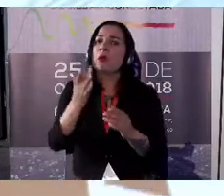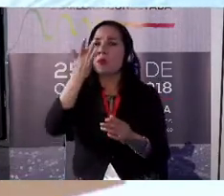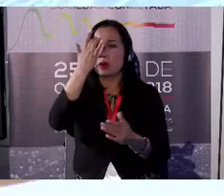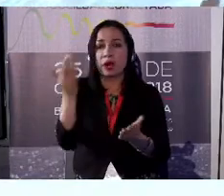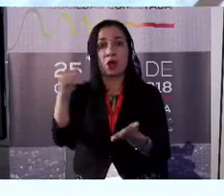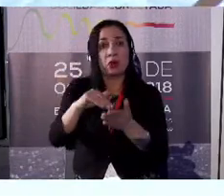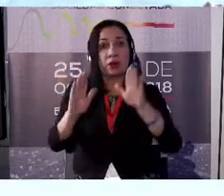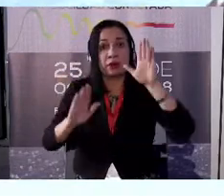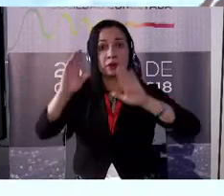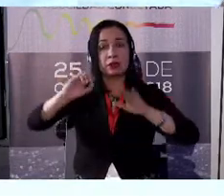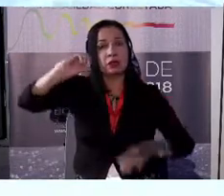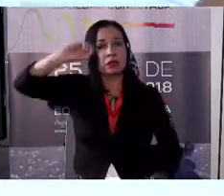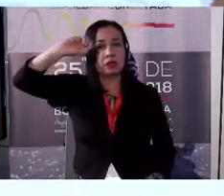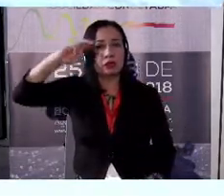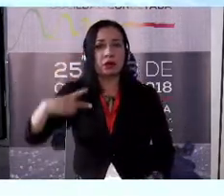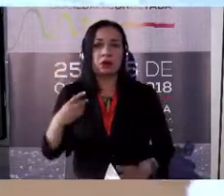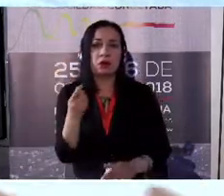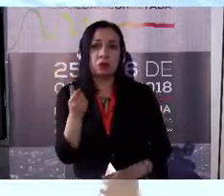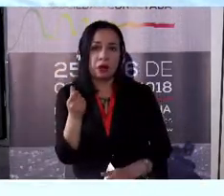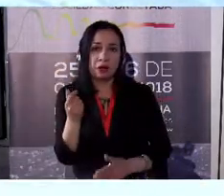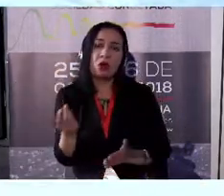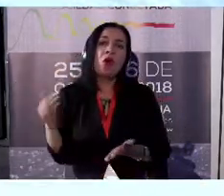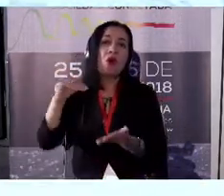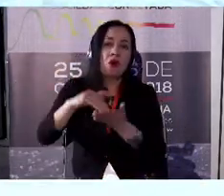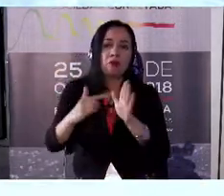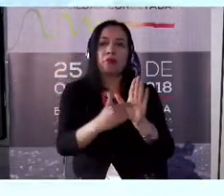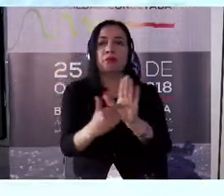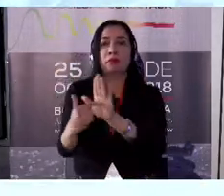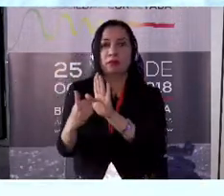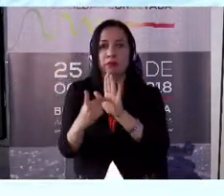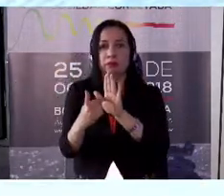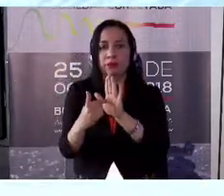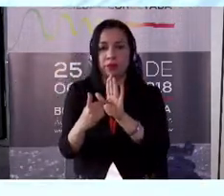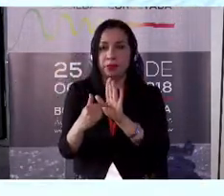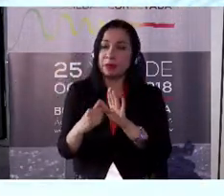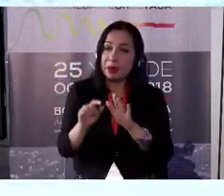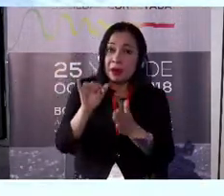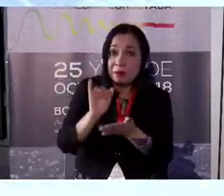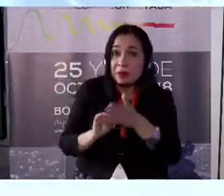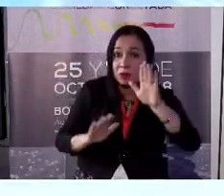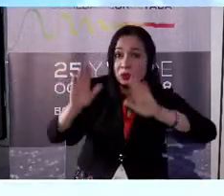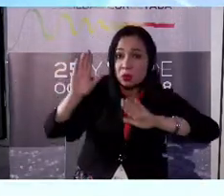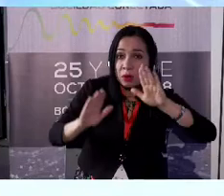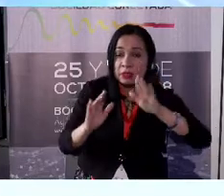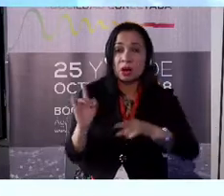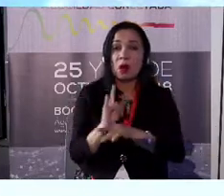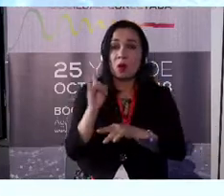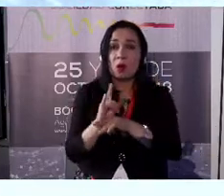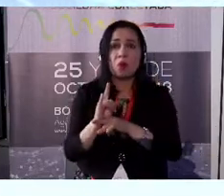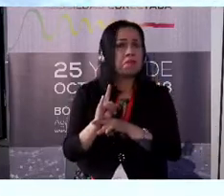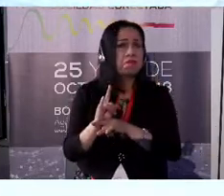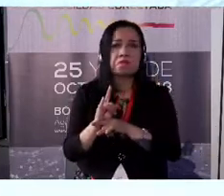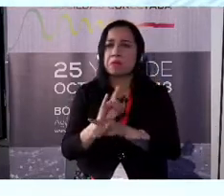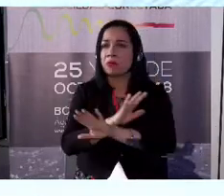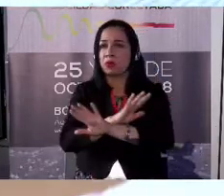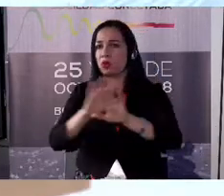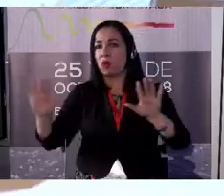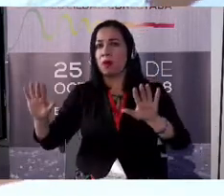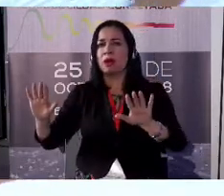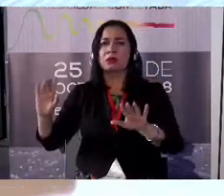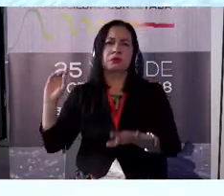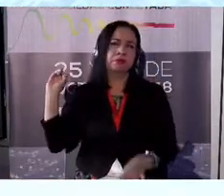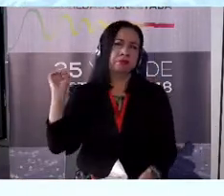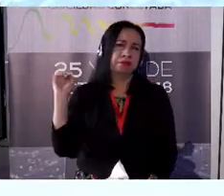resurgir. A propósito, esta subasta no se volvió a utilizar por mucho tiempo. Otro ejemplo de lo que pasó en Nueva